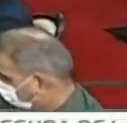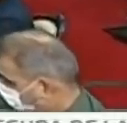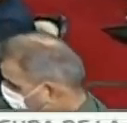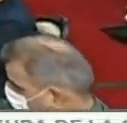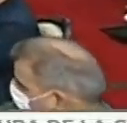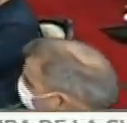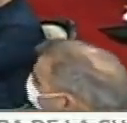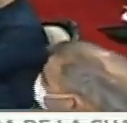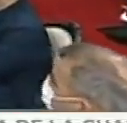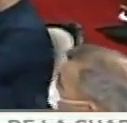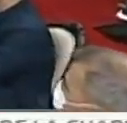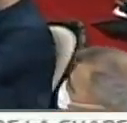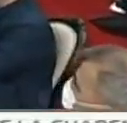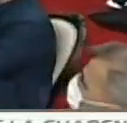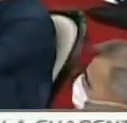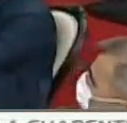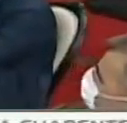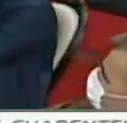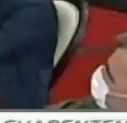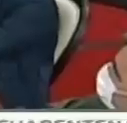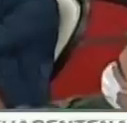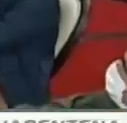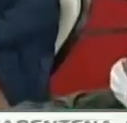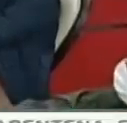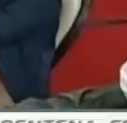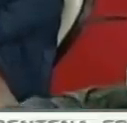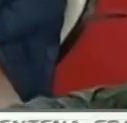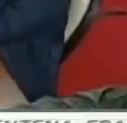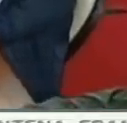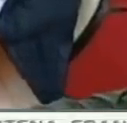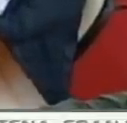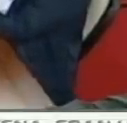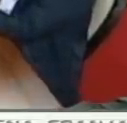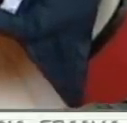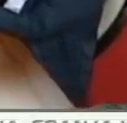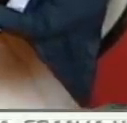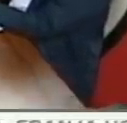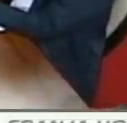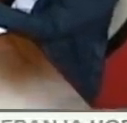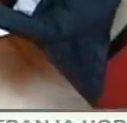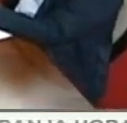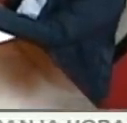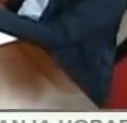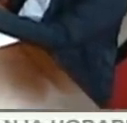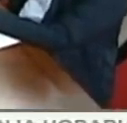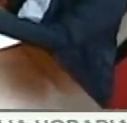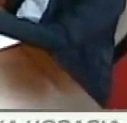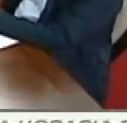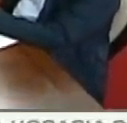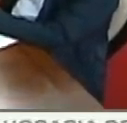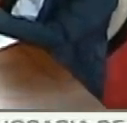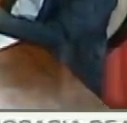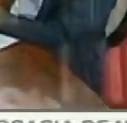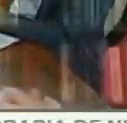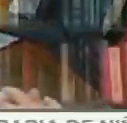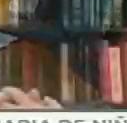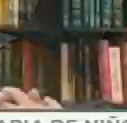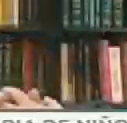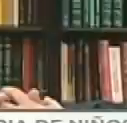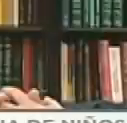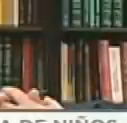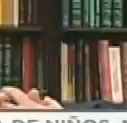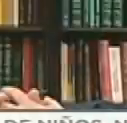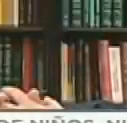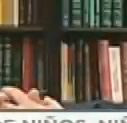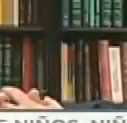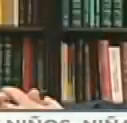número sagrado también, bonito, de buenos augurios. Domingo 7